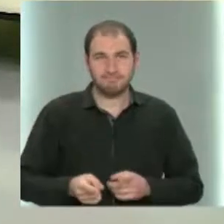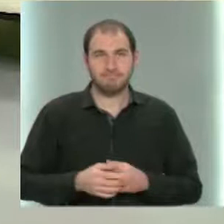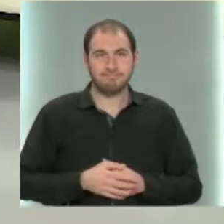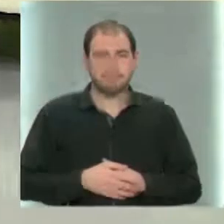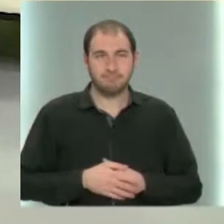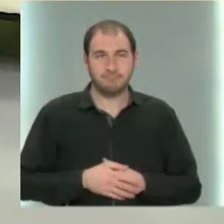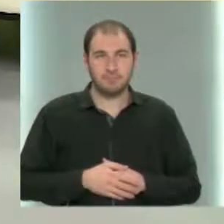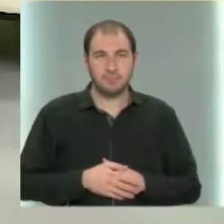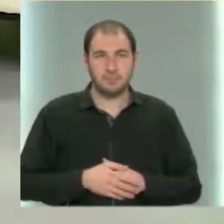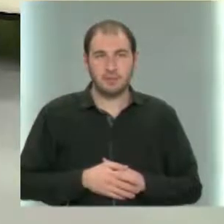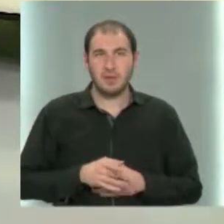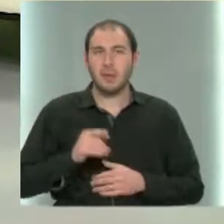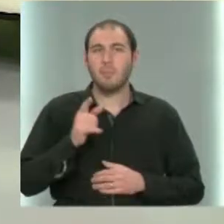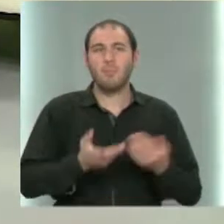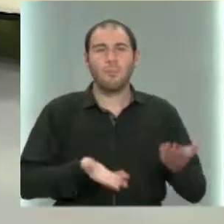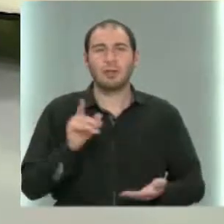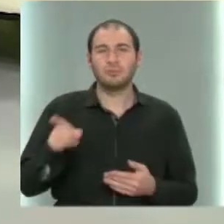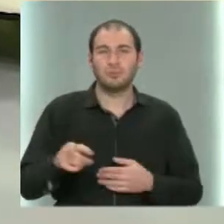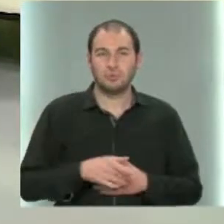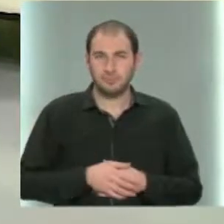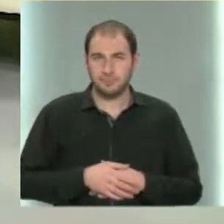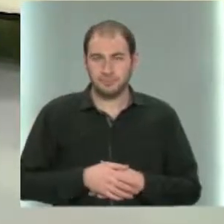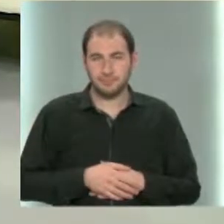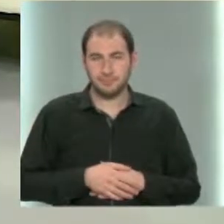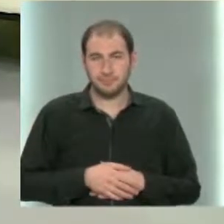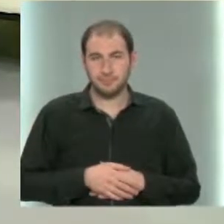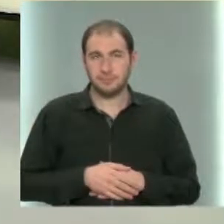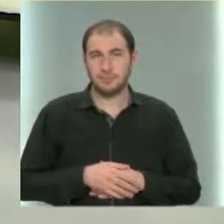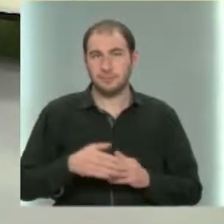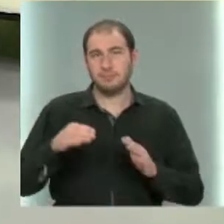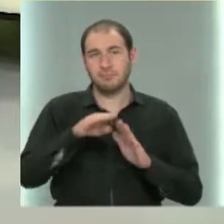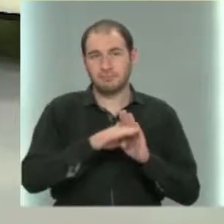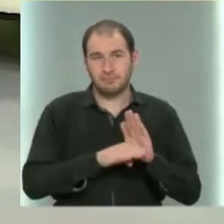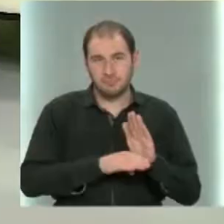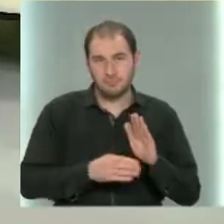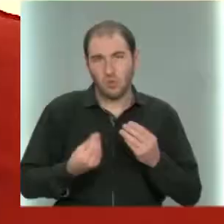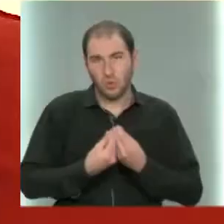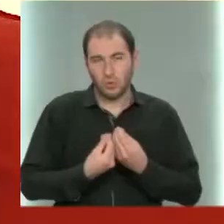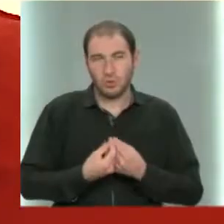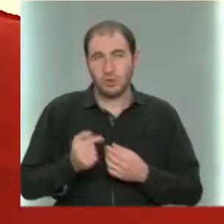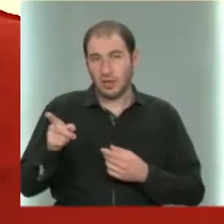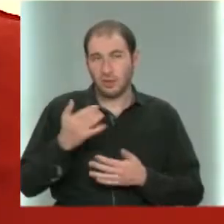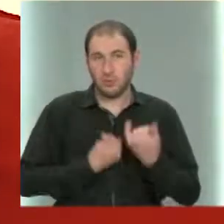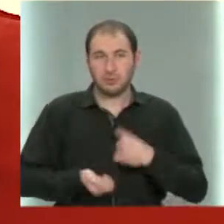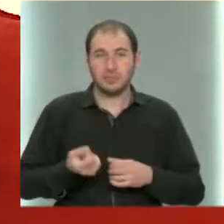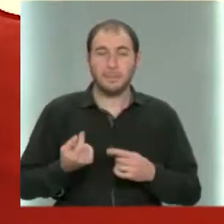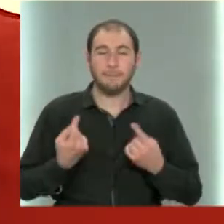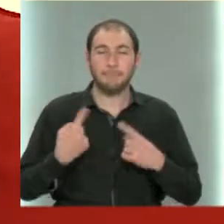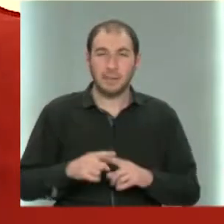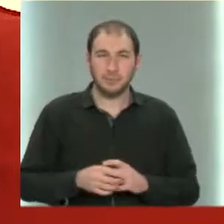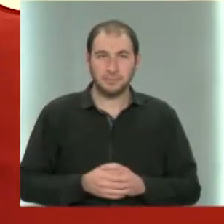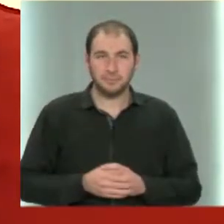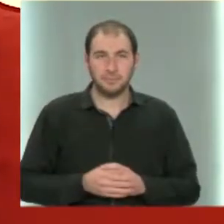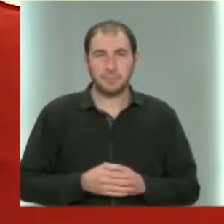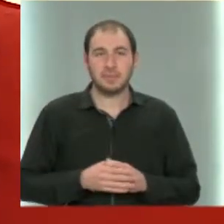¿Cuál es tu balance, Eliana? Y hay varios factores. Sí, los que él dijo, pero